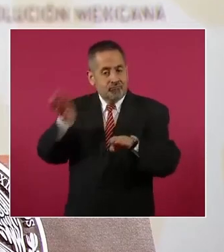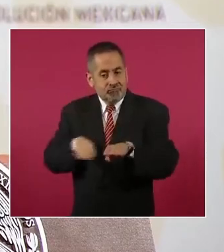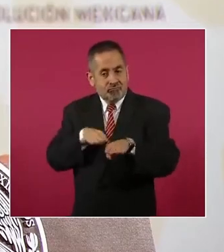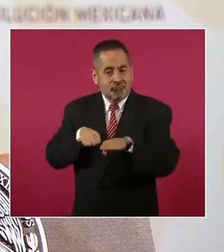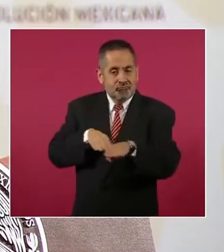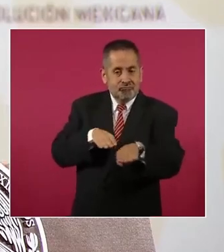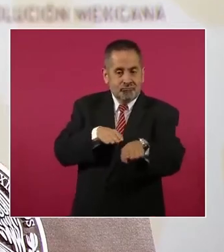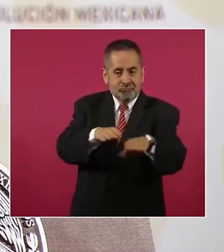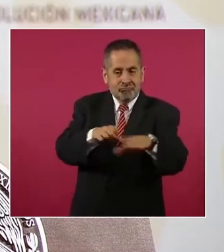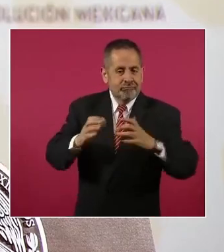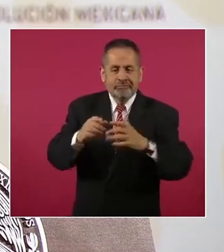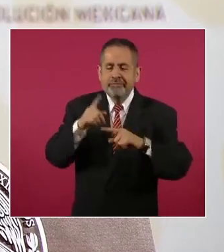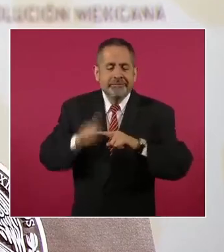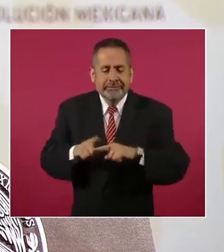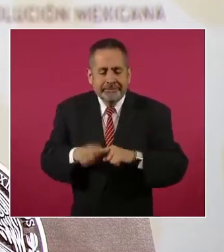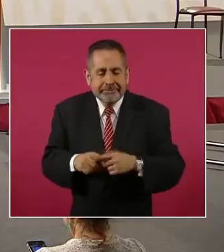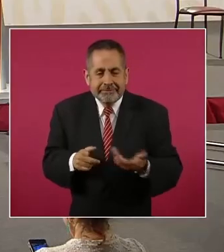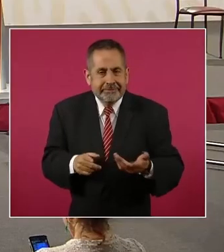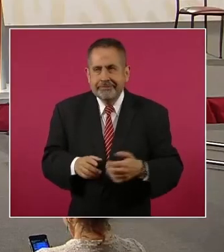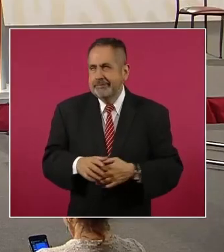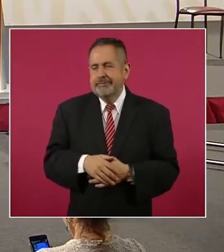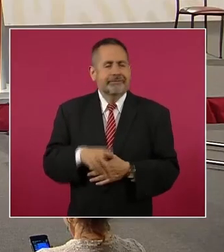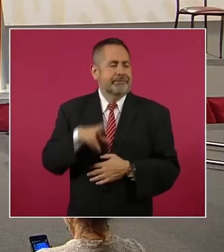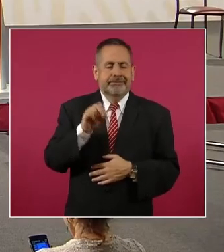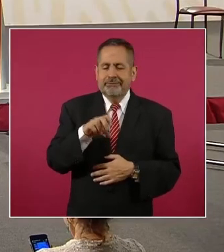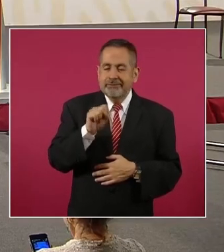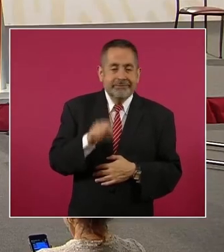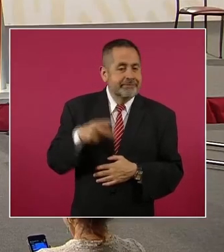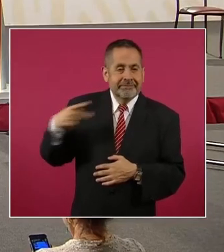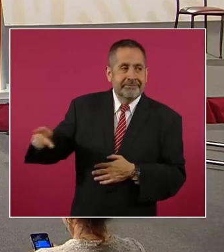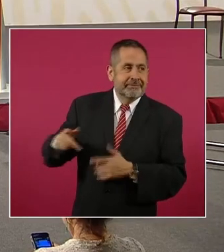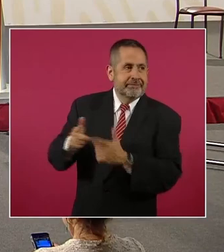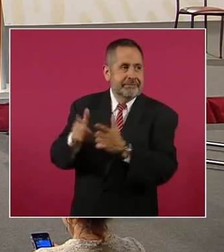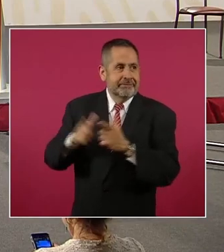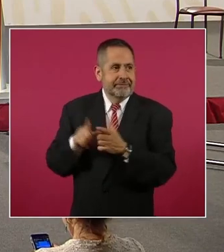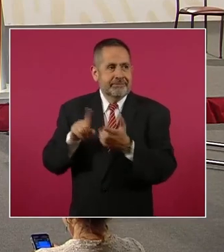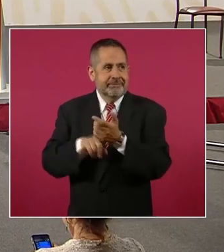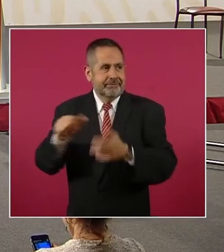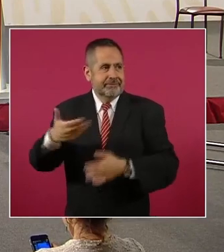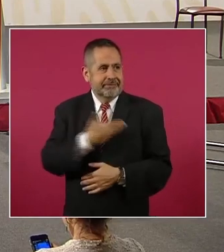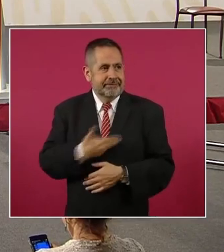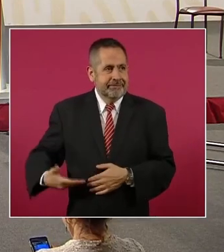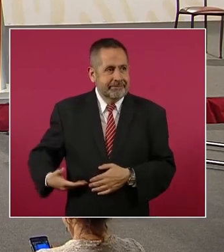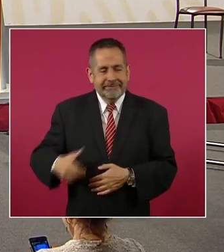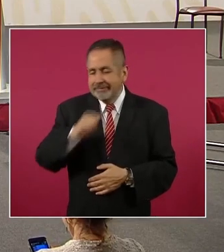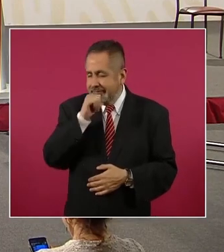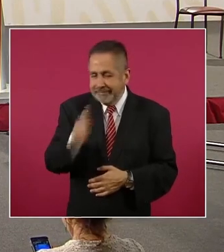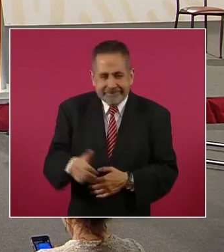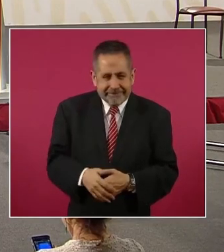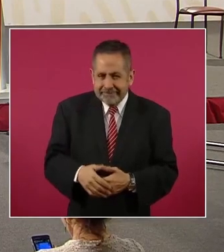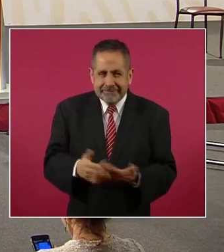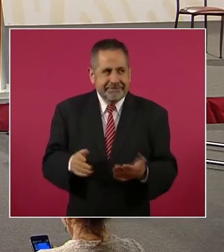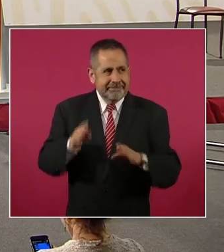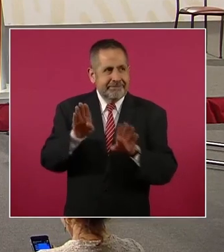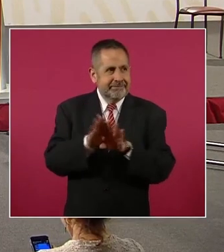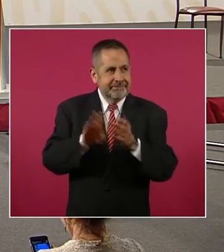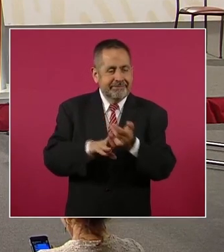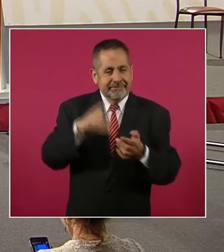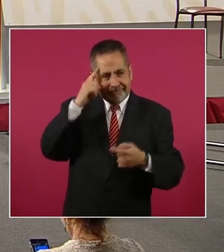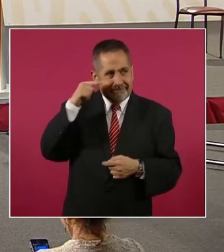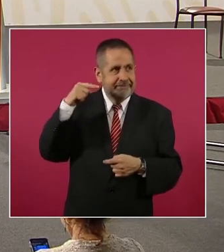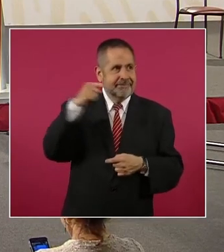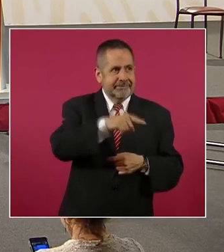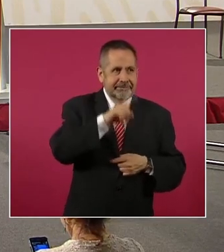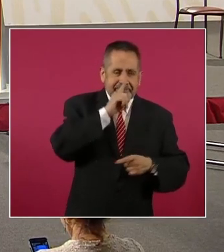que se ven ahí no son de la comitiva del presidente, pero de ese tamaño son